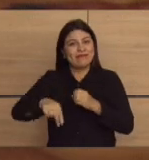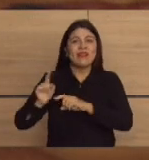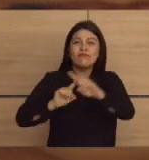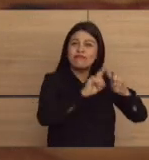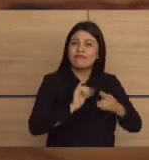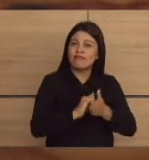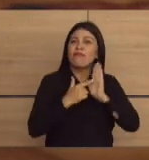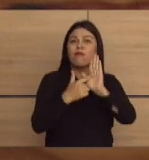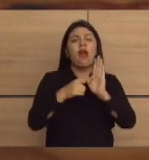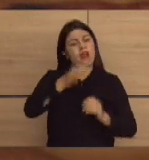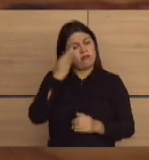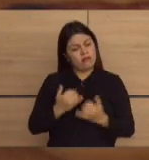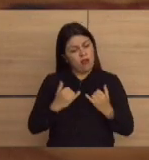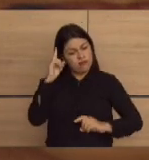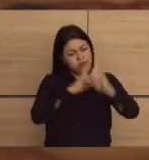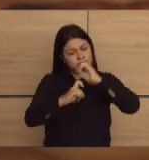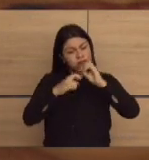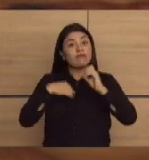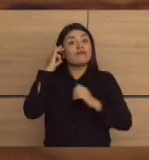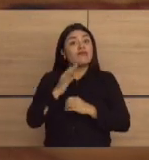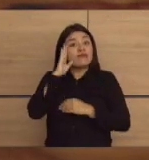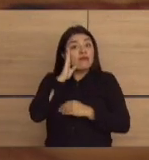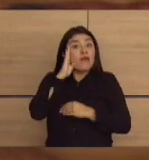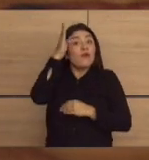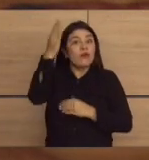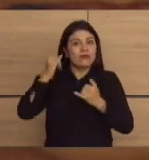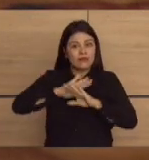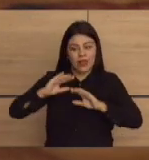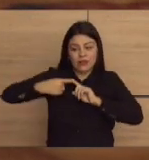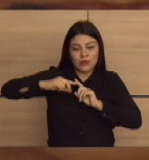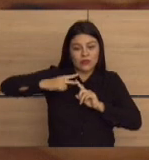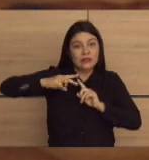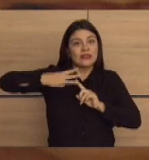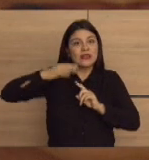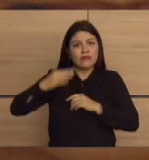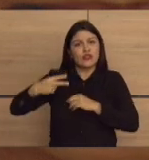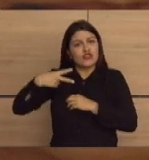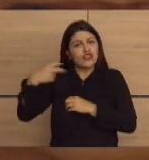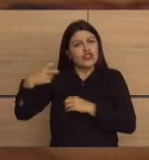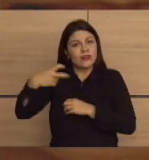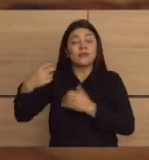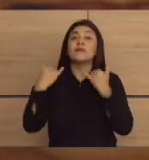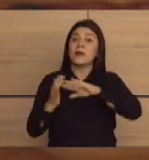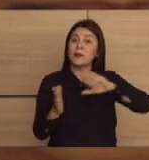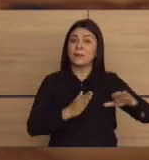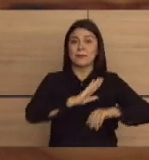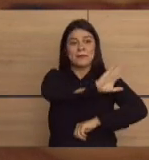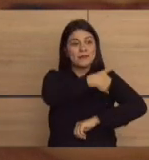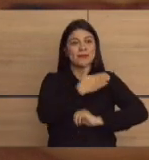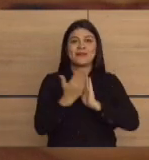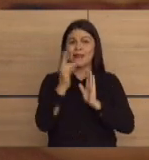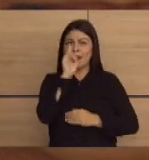será Colombia en el tercer centenario. En el marco de este propósito, el Ministerio de Educación